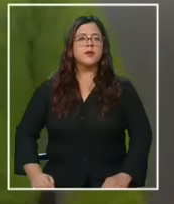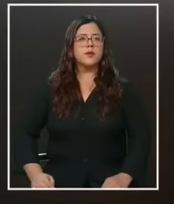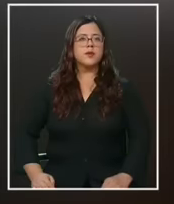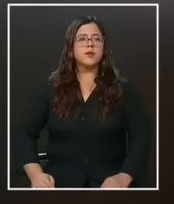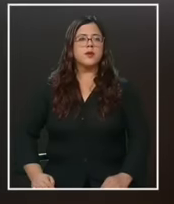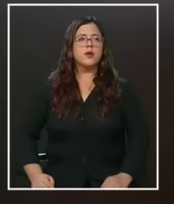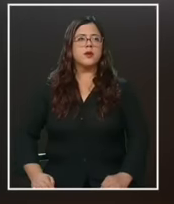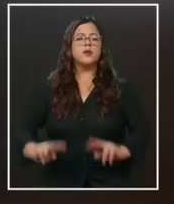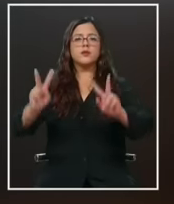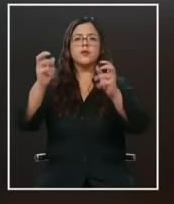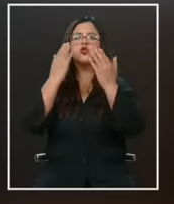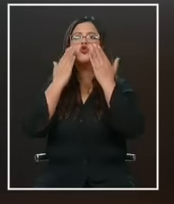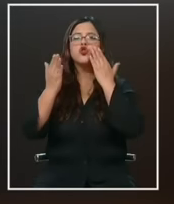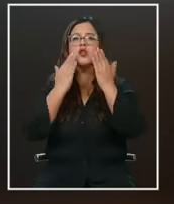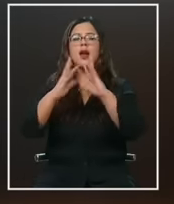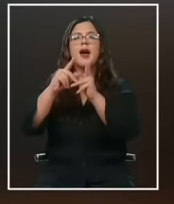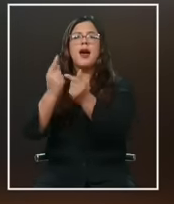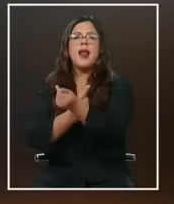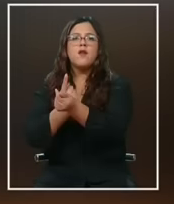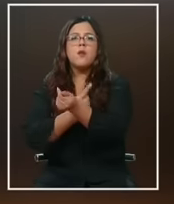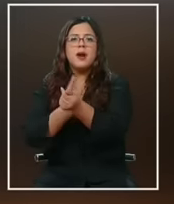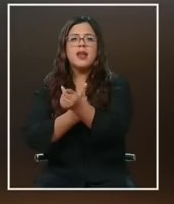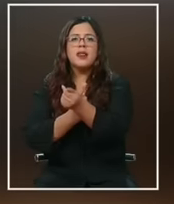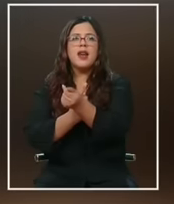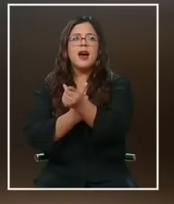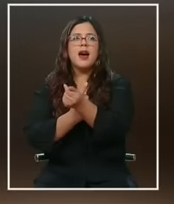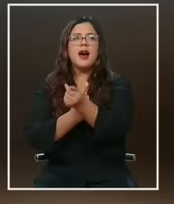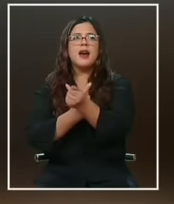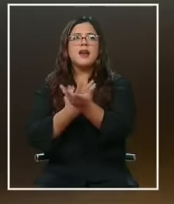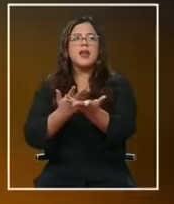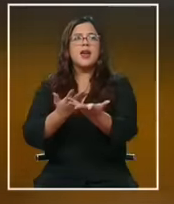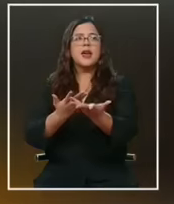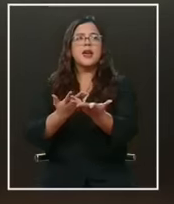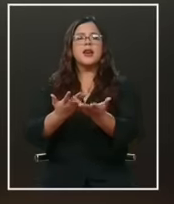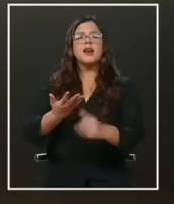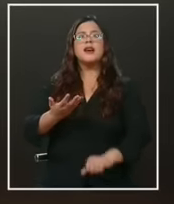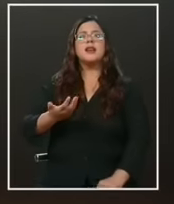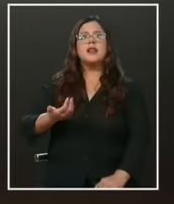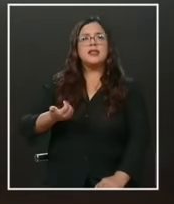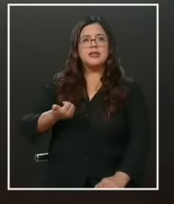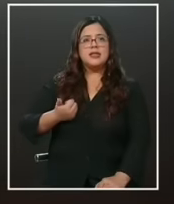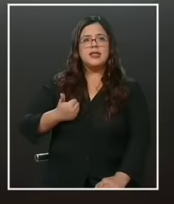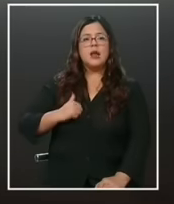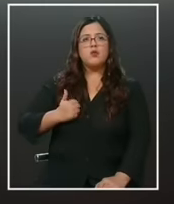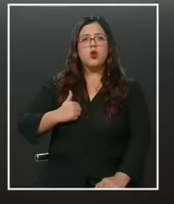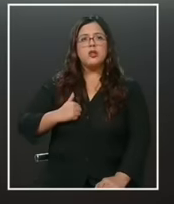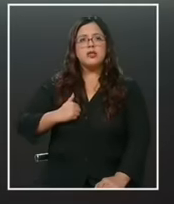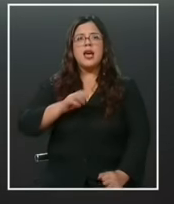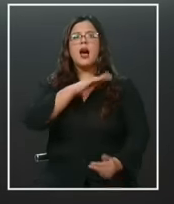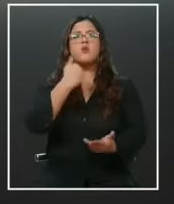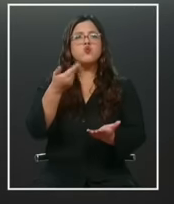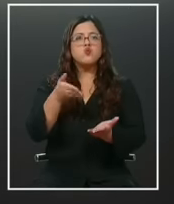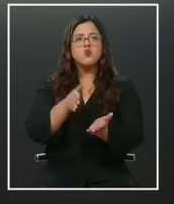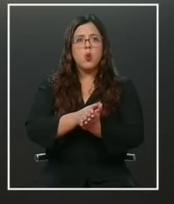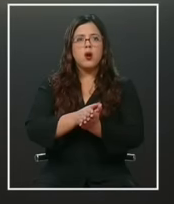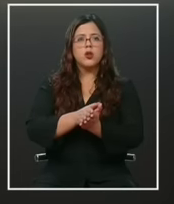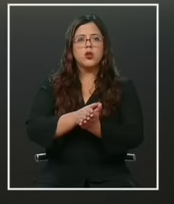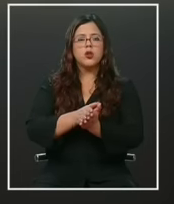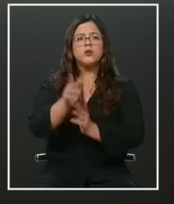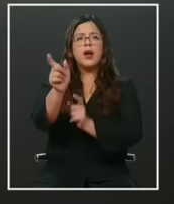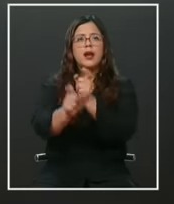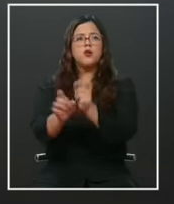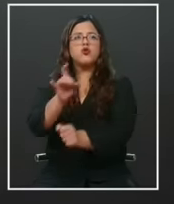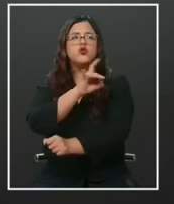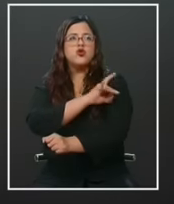La solidaridad a la familia de nuestro teniente asesinado cobardemente, al pueblo chileno, que